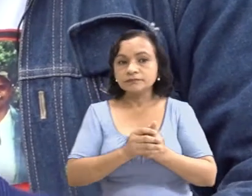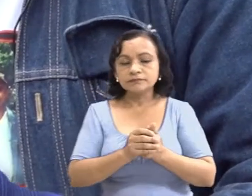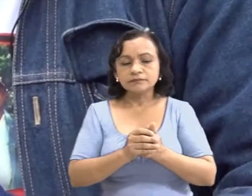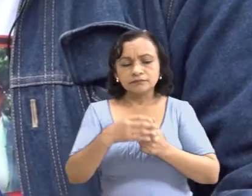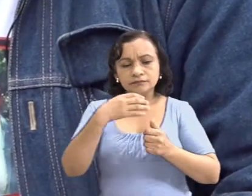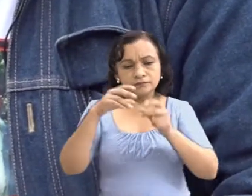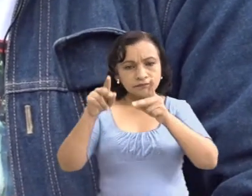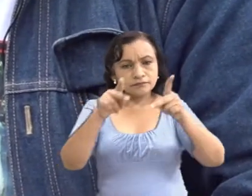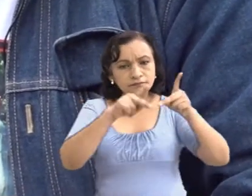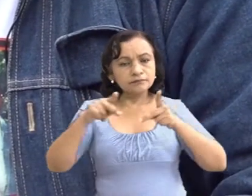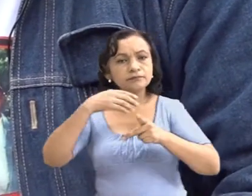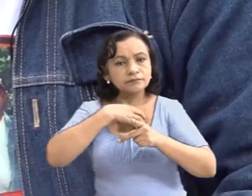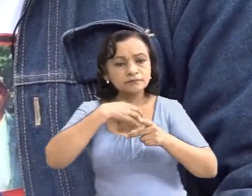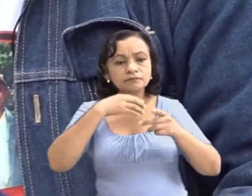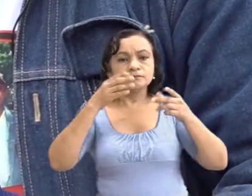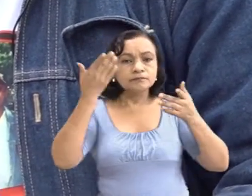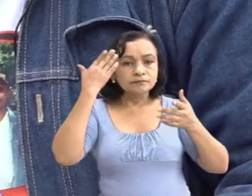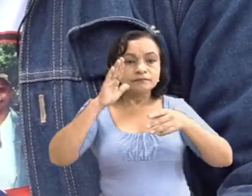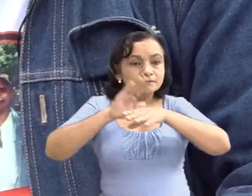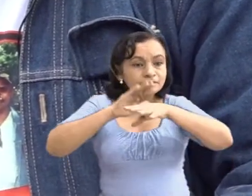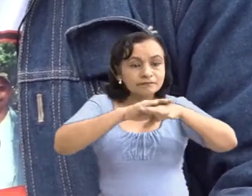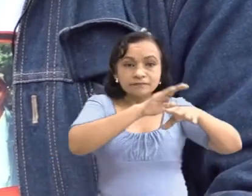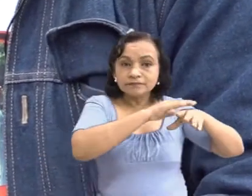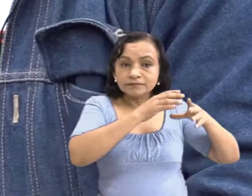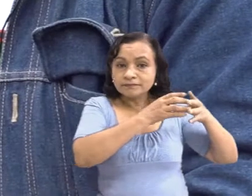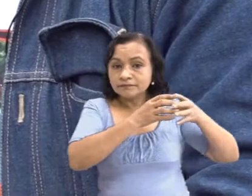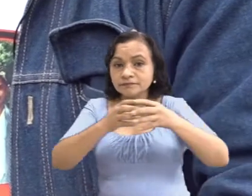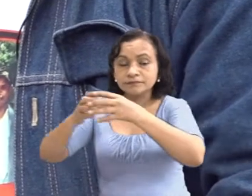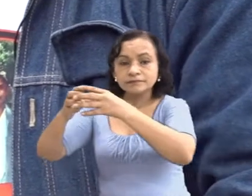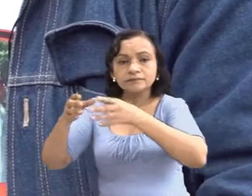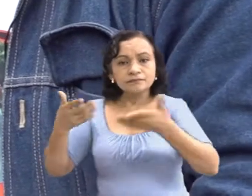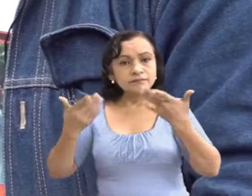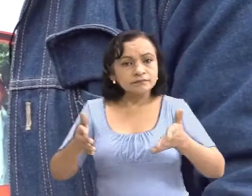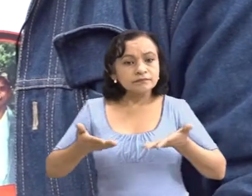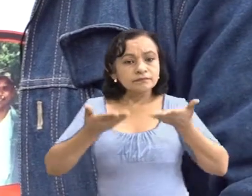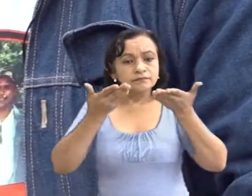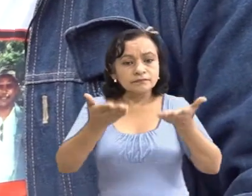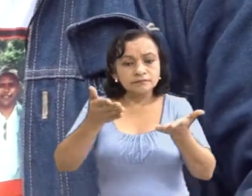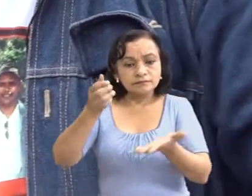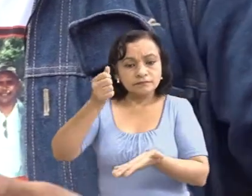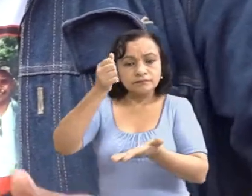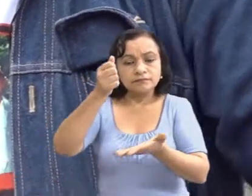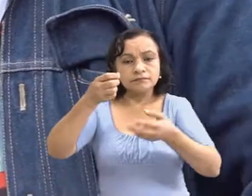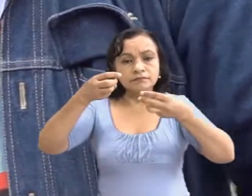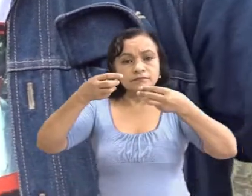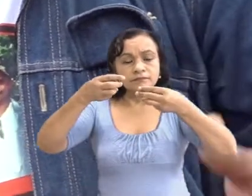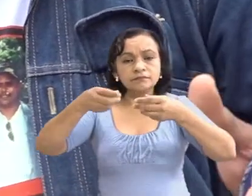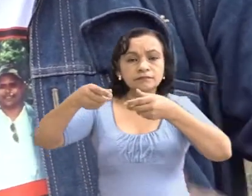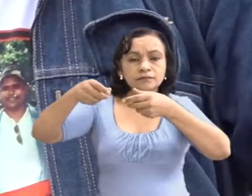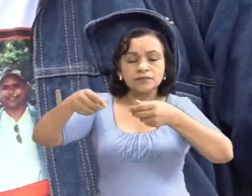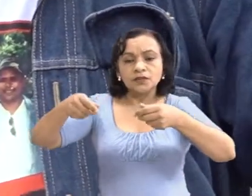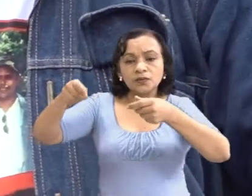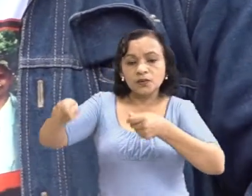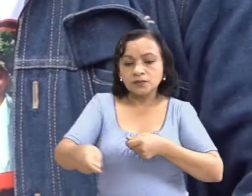Que la misma población, ¿verdad? Aquí ahí se le ha entregado paquetes como hamacas para que